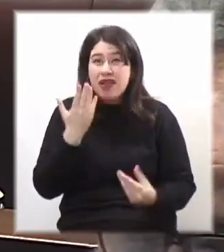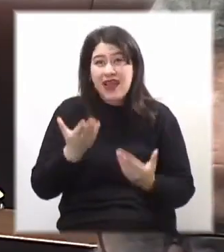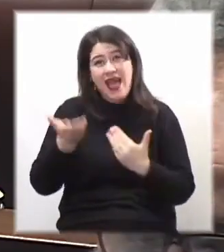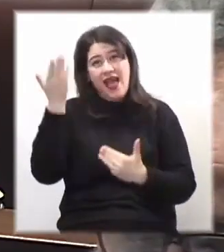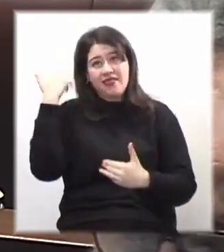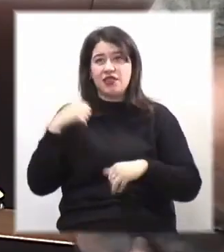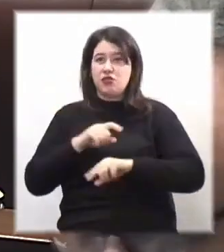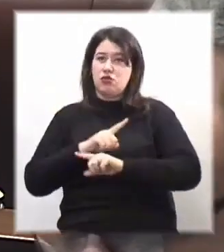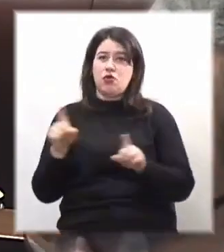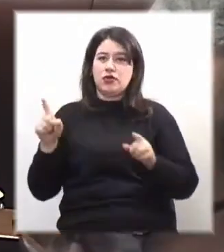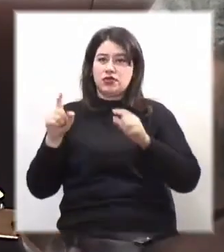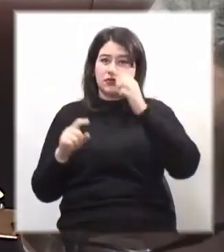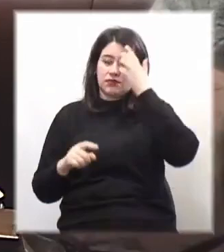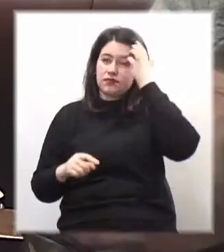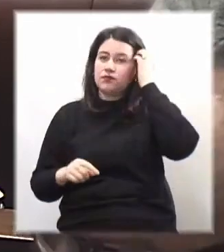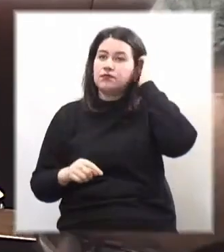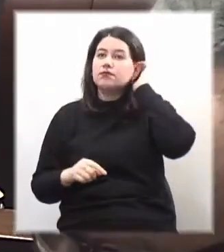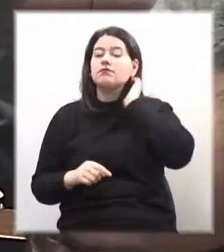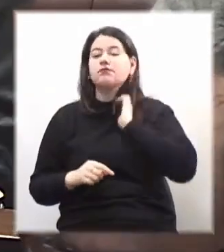presidente